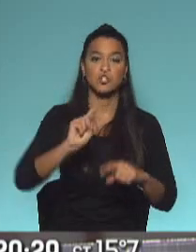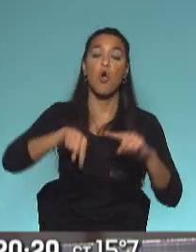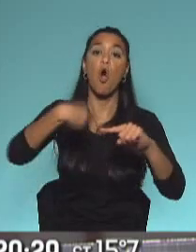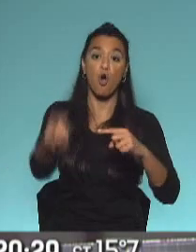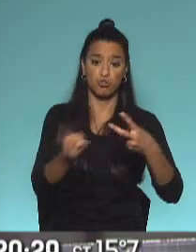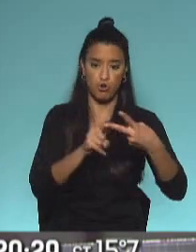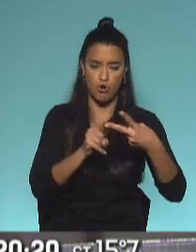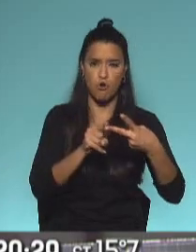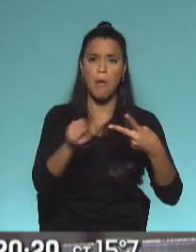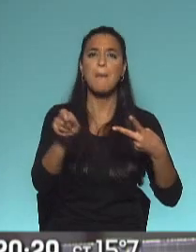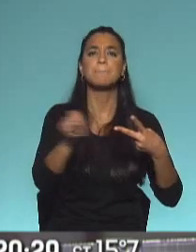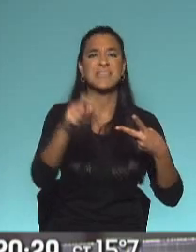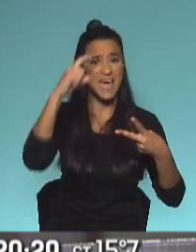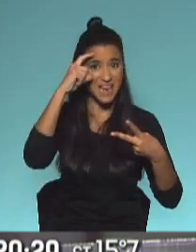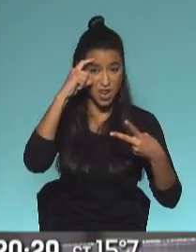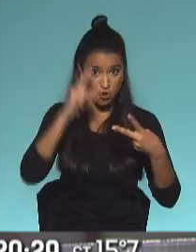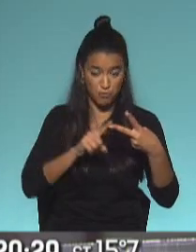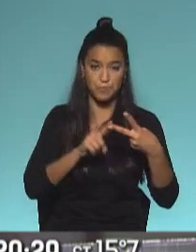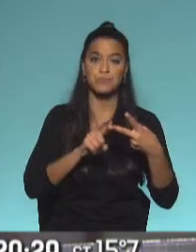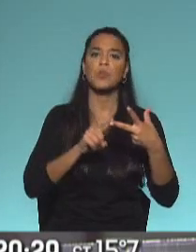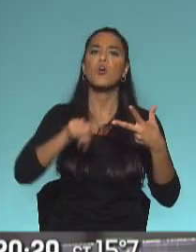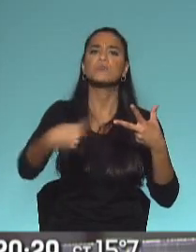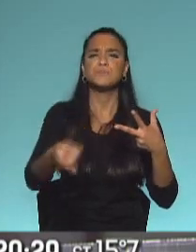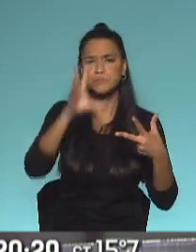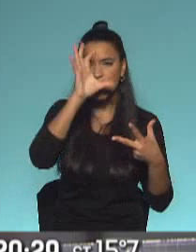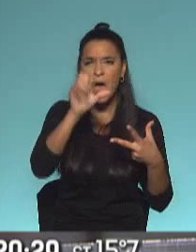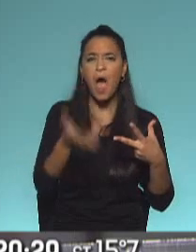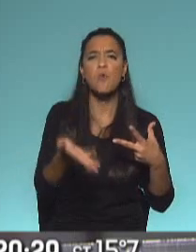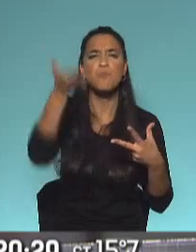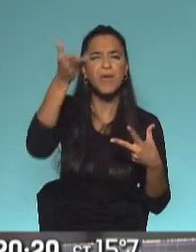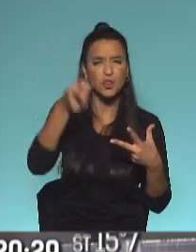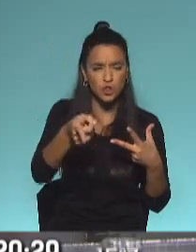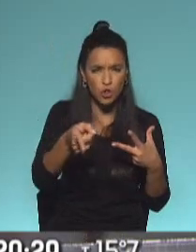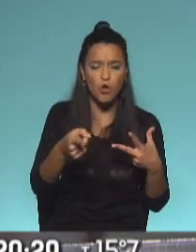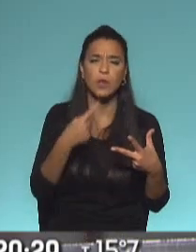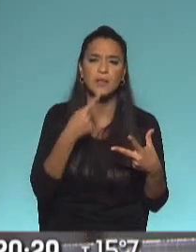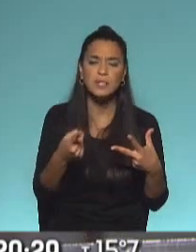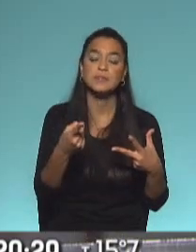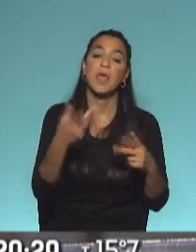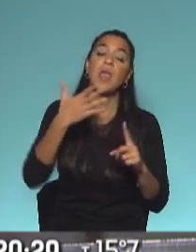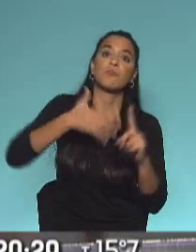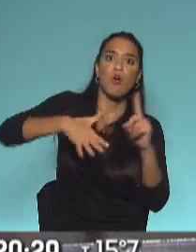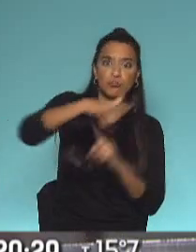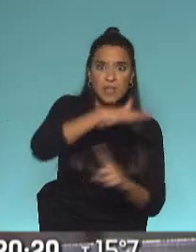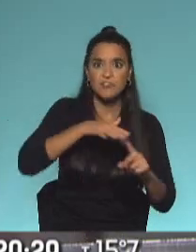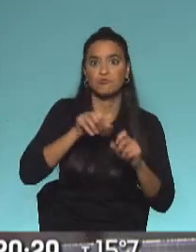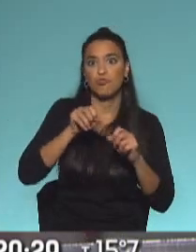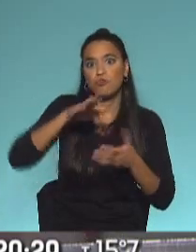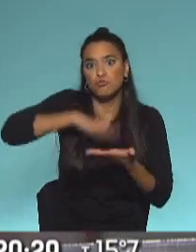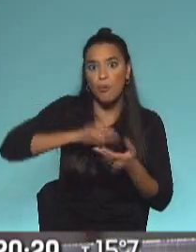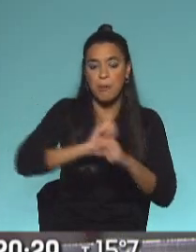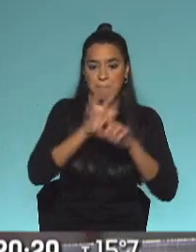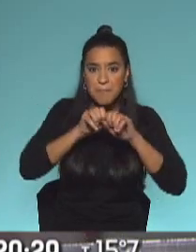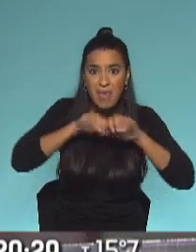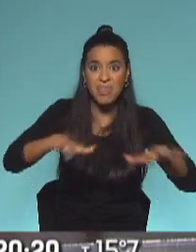igual en el mes de enero, al mes siguiente, y luego te acordás que hubo un aumento dado el contexto crítico de pandemia para no afectar